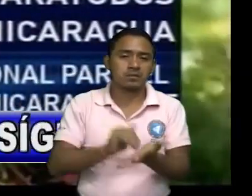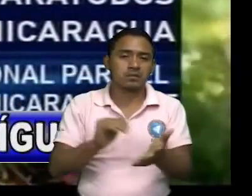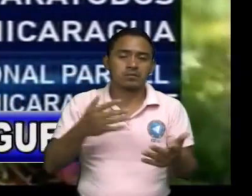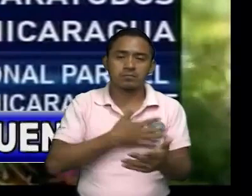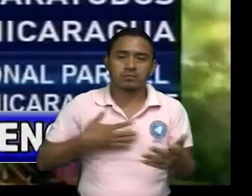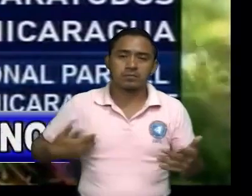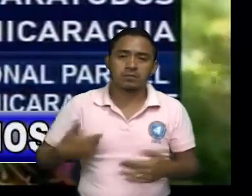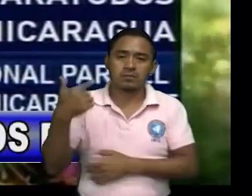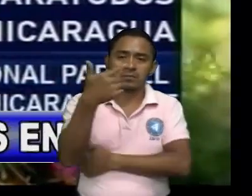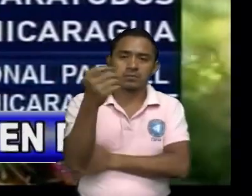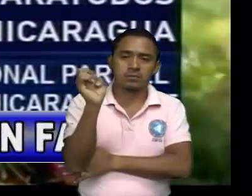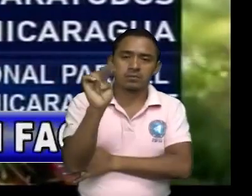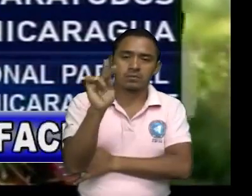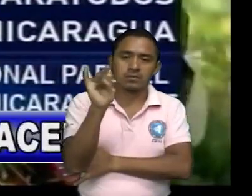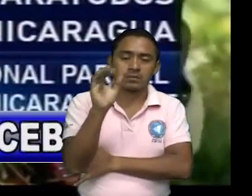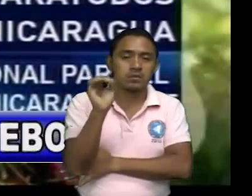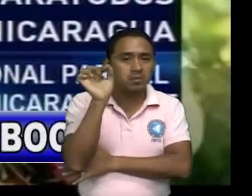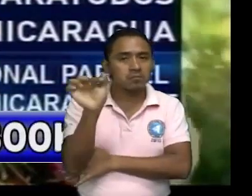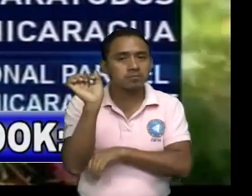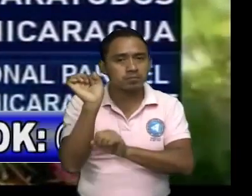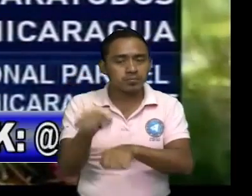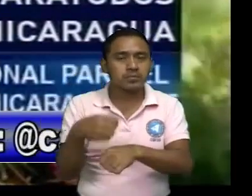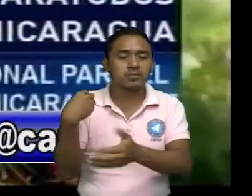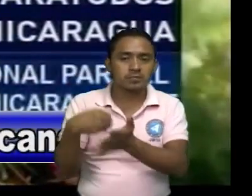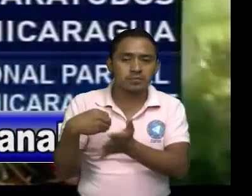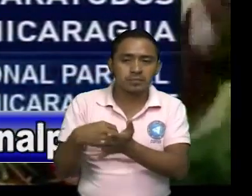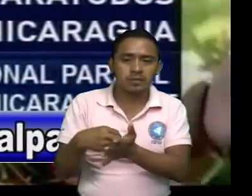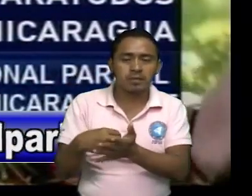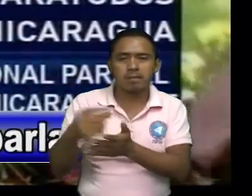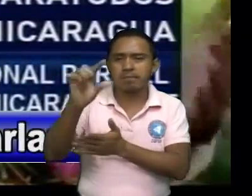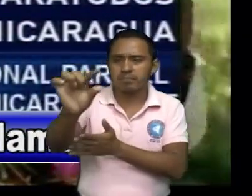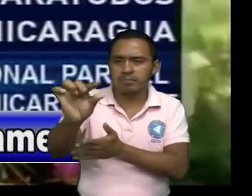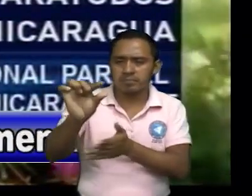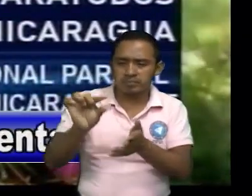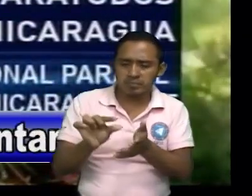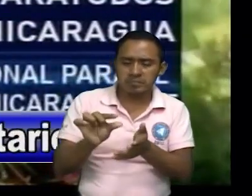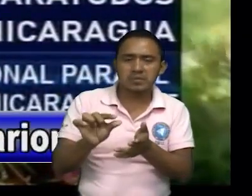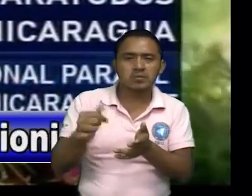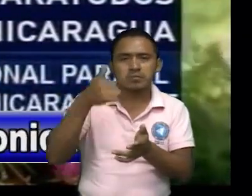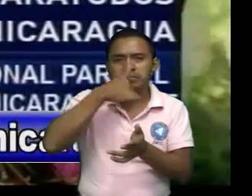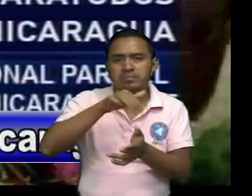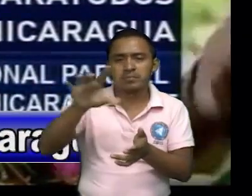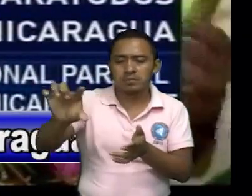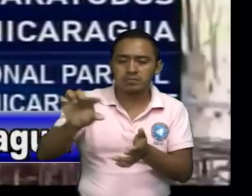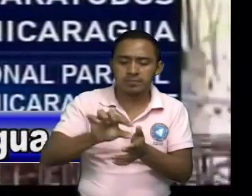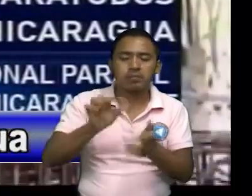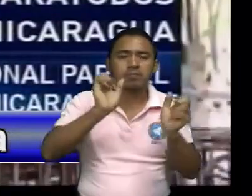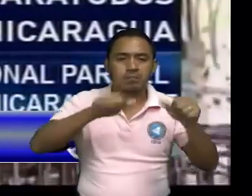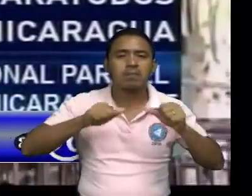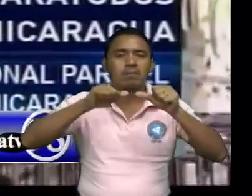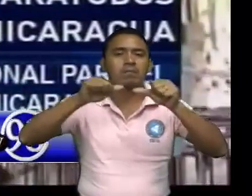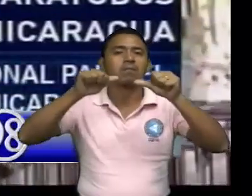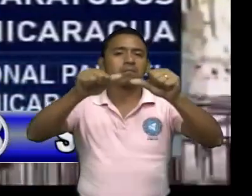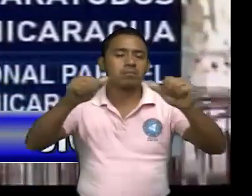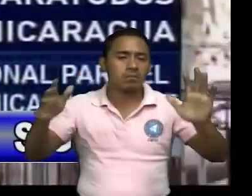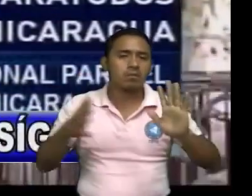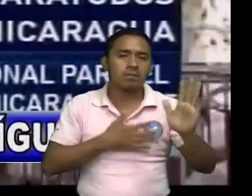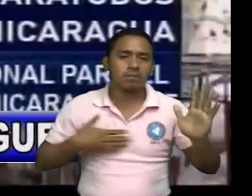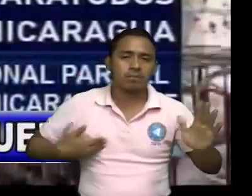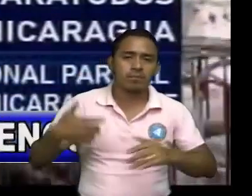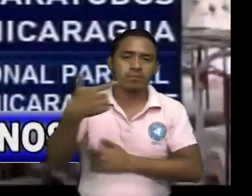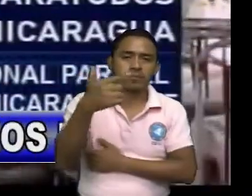Mejoramiento Genético para que de esta manera adquieran su dosis de semen y puedan avanzar a la mejora